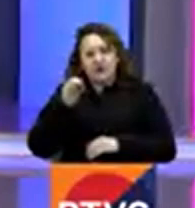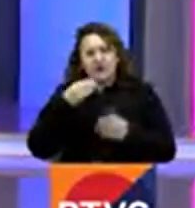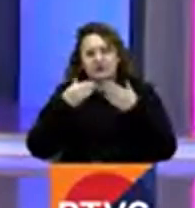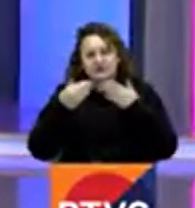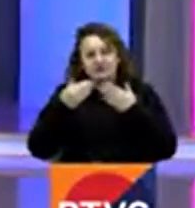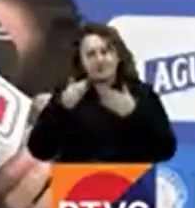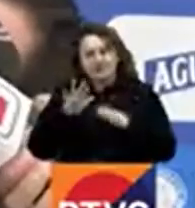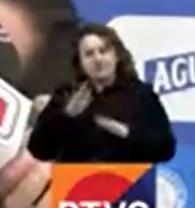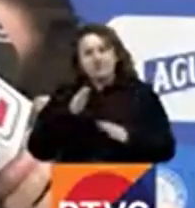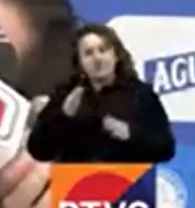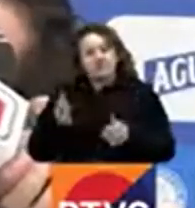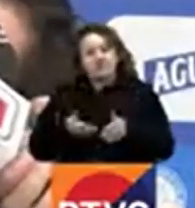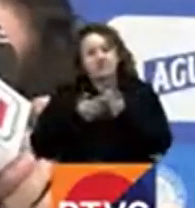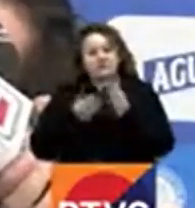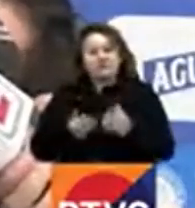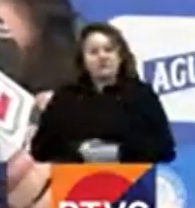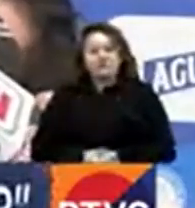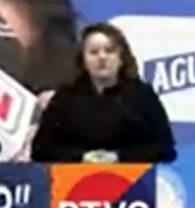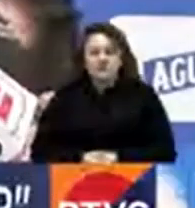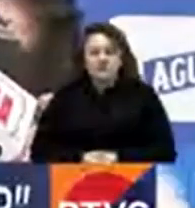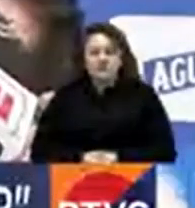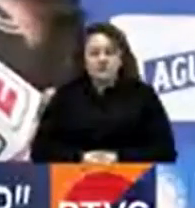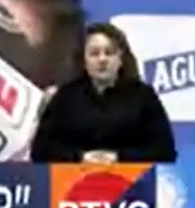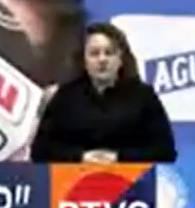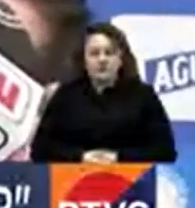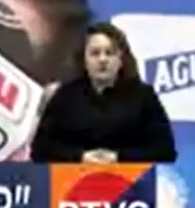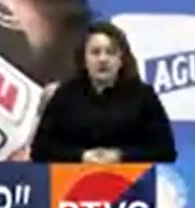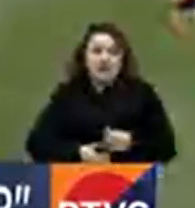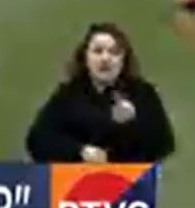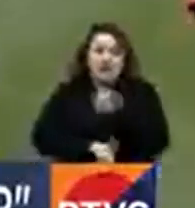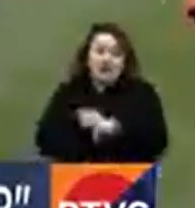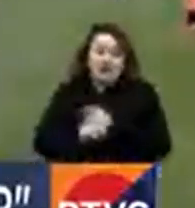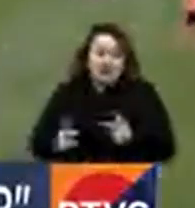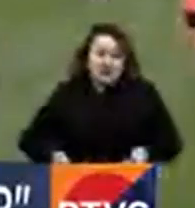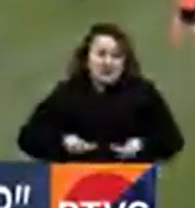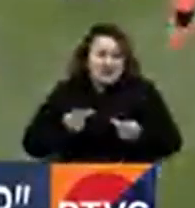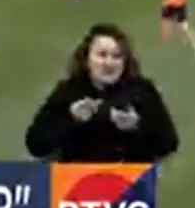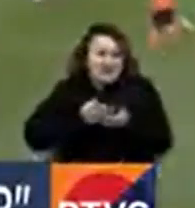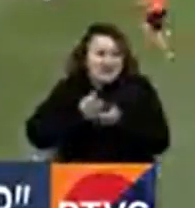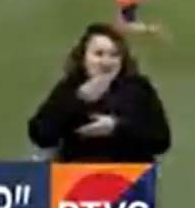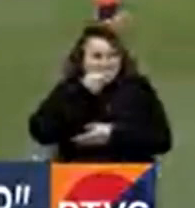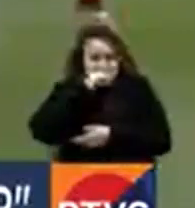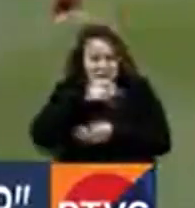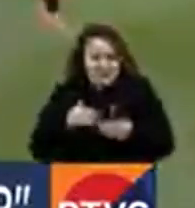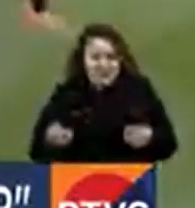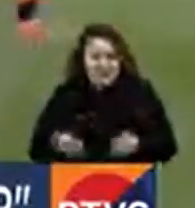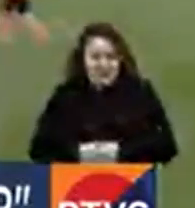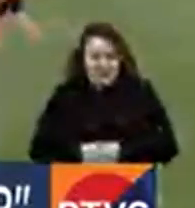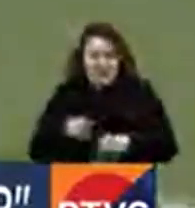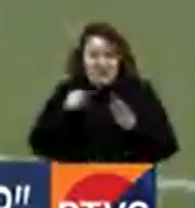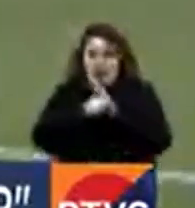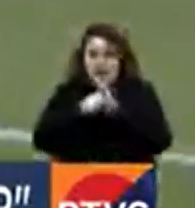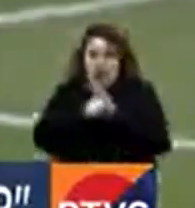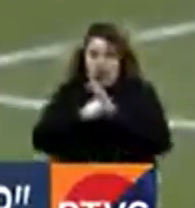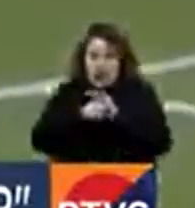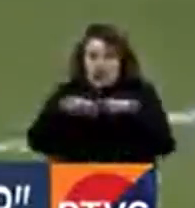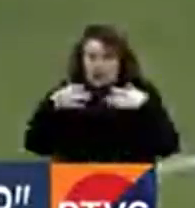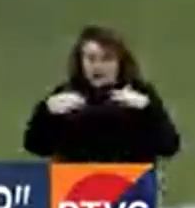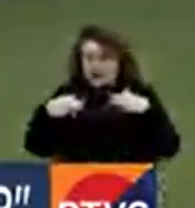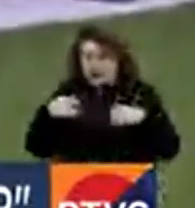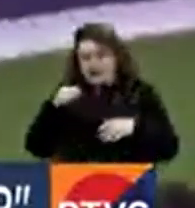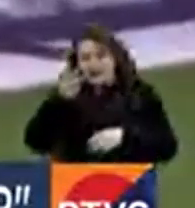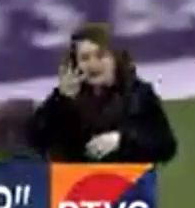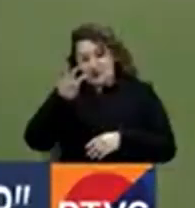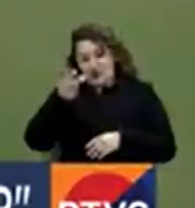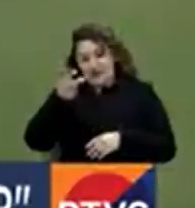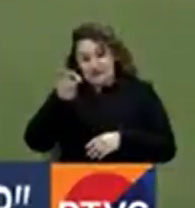ataque. En cuanto al fútbol y a la vida, todavía somos niños. Pero sus goles no solo lo hacen merecedor de la 9 de la tricolor, también